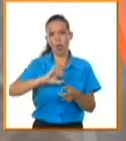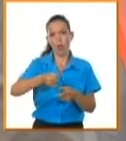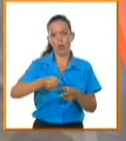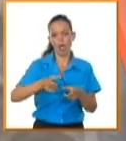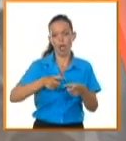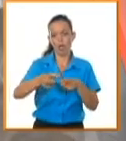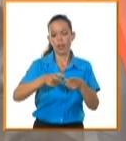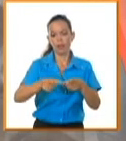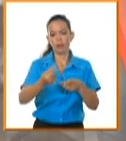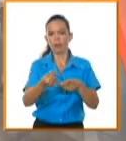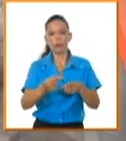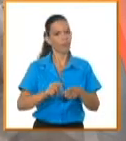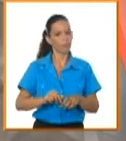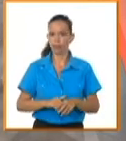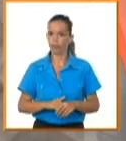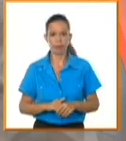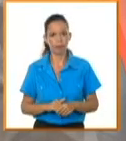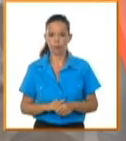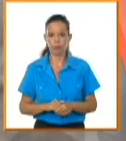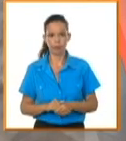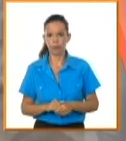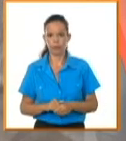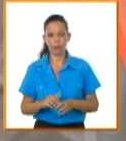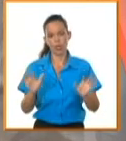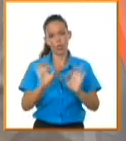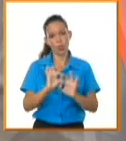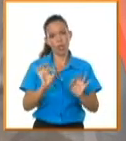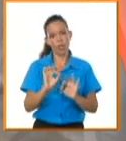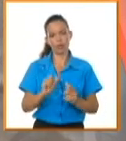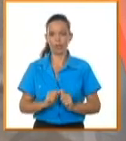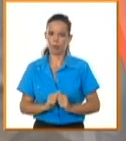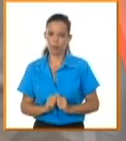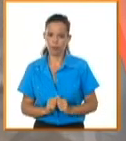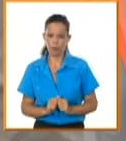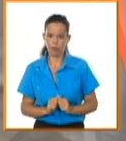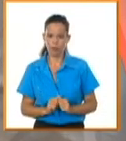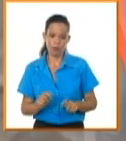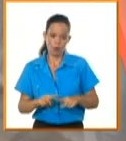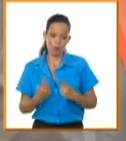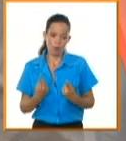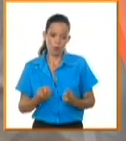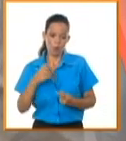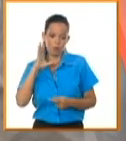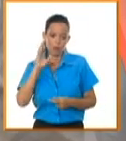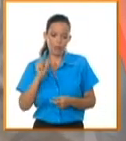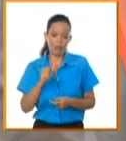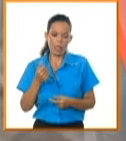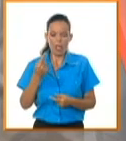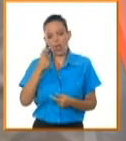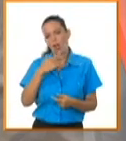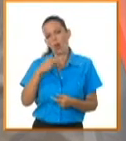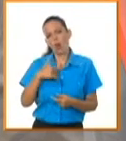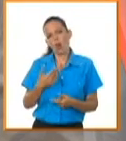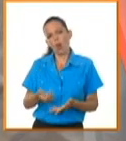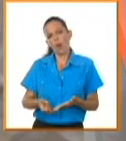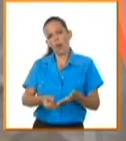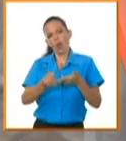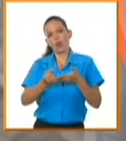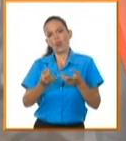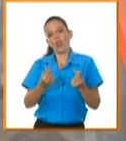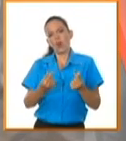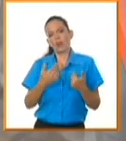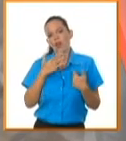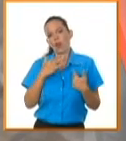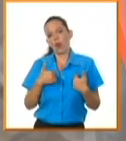a proceso donde le sea fácil o le incluso beneficioso económicamente y por las condiciones incluso que